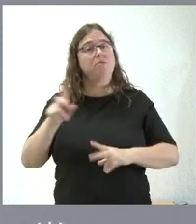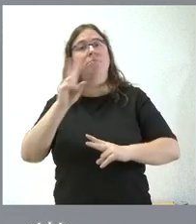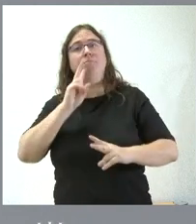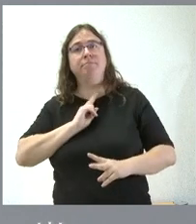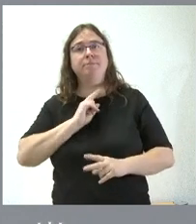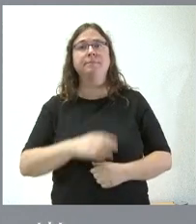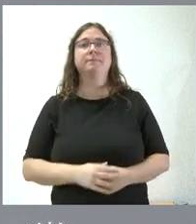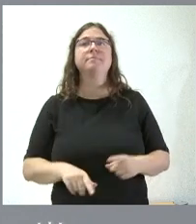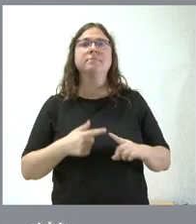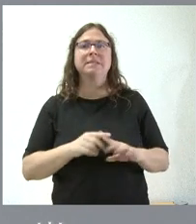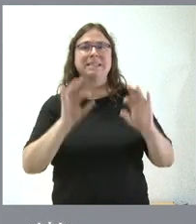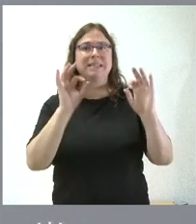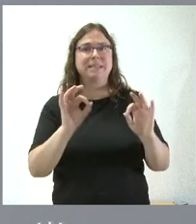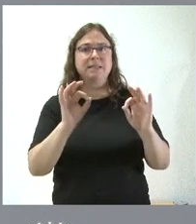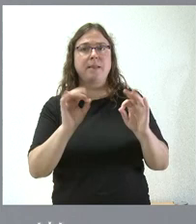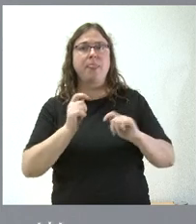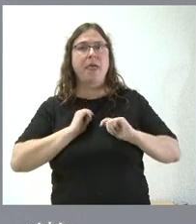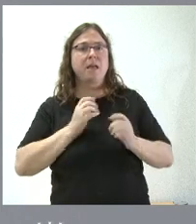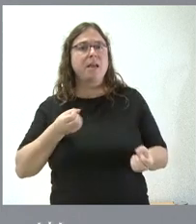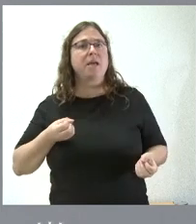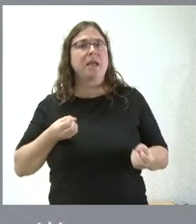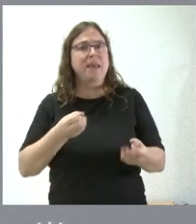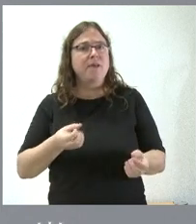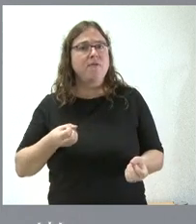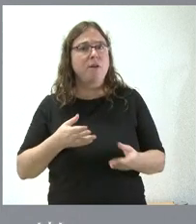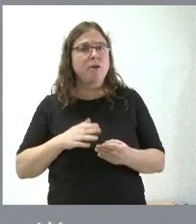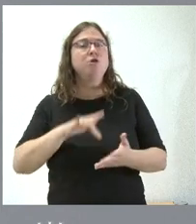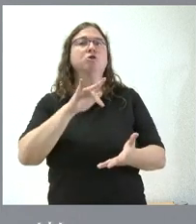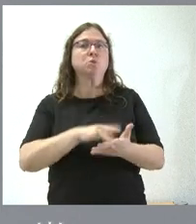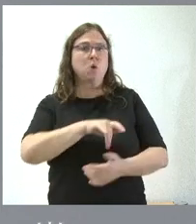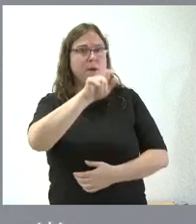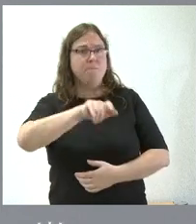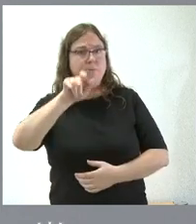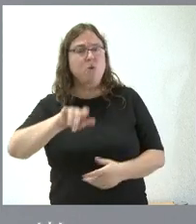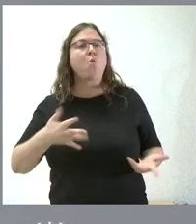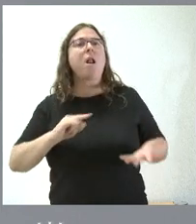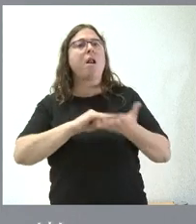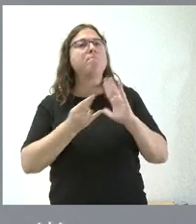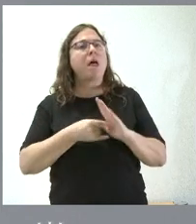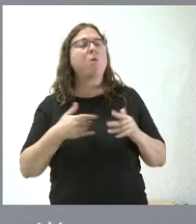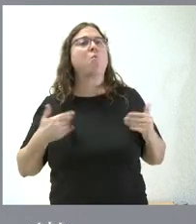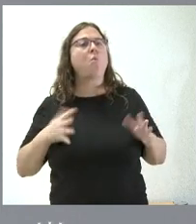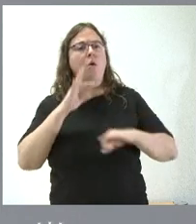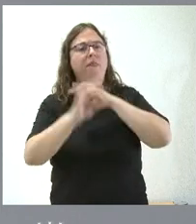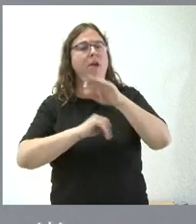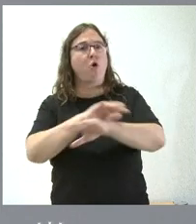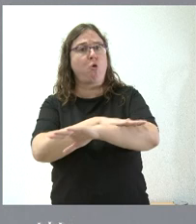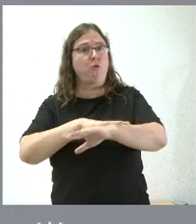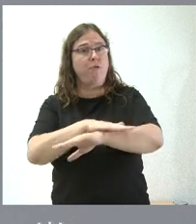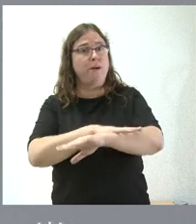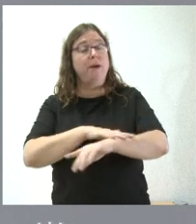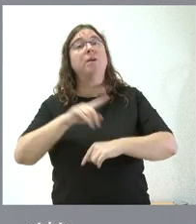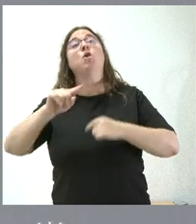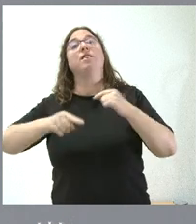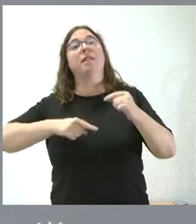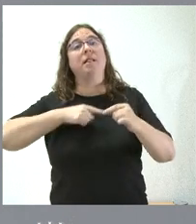oportunidades y sí que le dio la información de que habían llegado estas personas y cuáles eran los planes que tenía el gobierno que fue los que inmediatamente